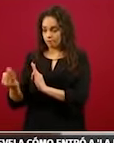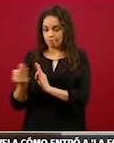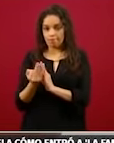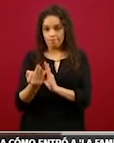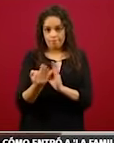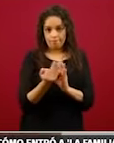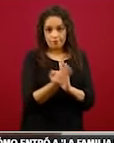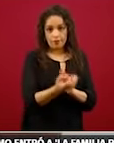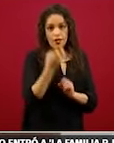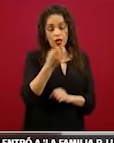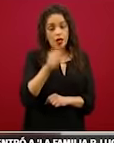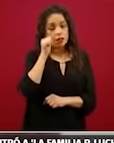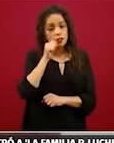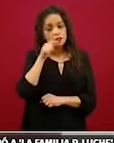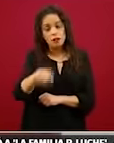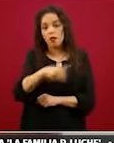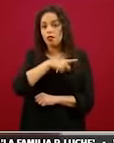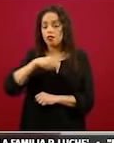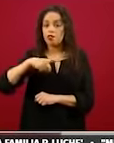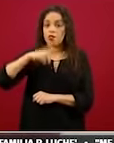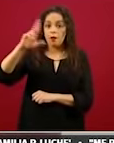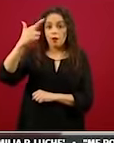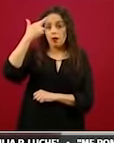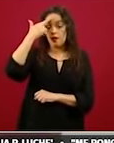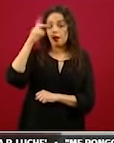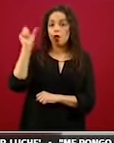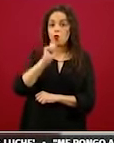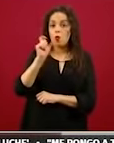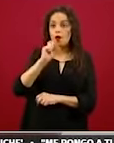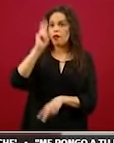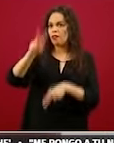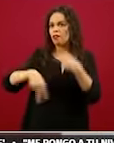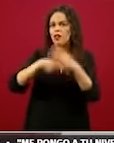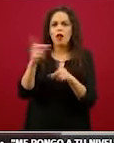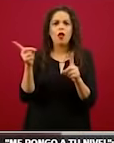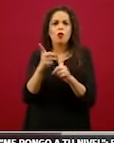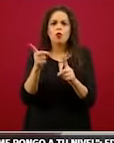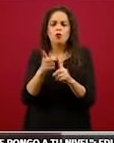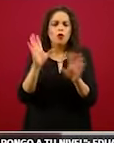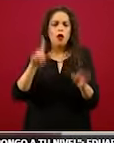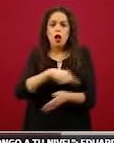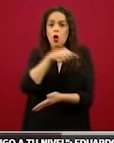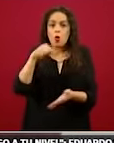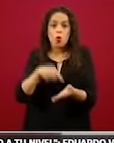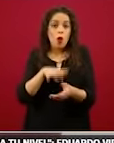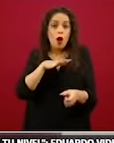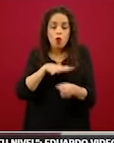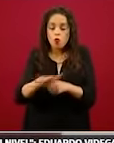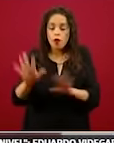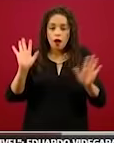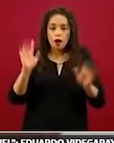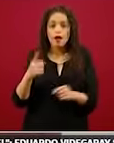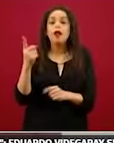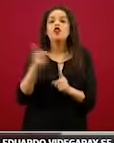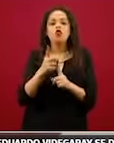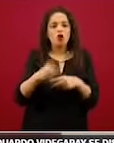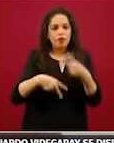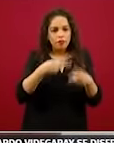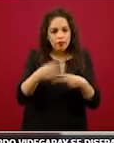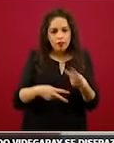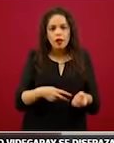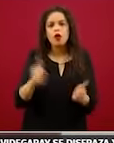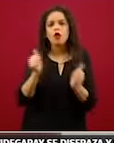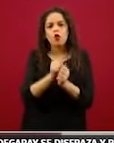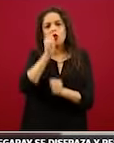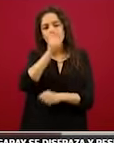característica que siempre debemos de tomar en cuenta cuando vayamos a hacer cualquier tipo de actividad, a dónde voy, qué es lo que voy a hacer, con quién voy a